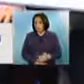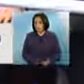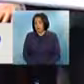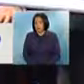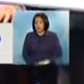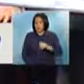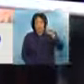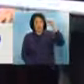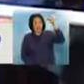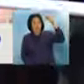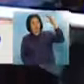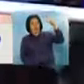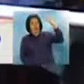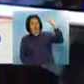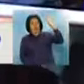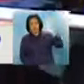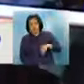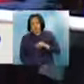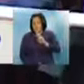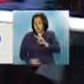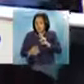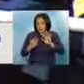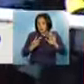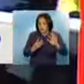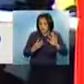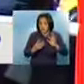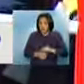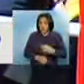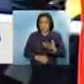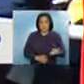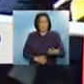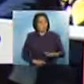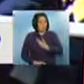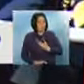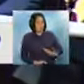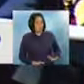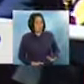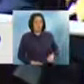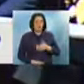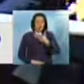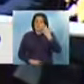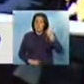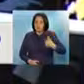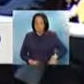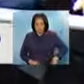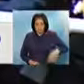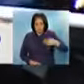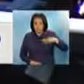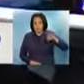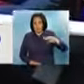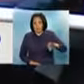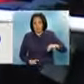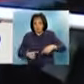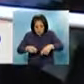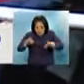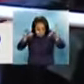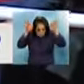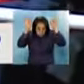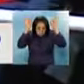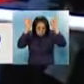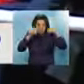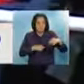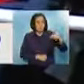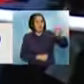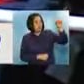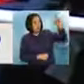El sol asomó este 29 de julio, así que el jefe del Estado no tuvo mejor idea que sacar su pañuelo para cubrirse del sol.